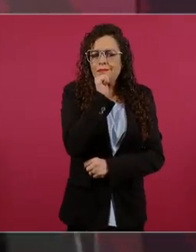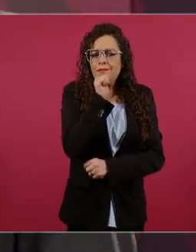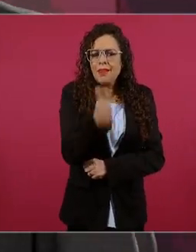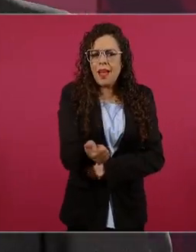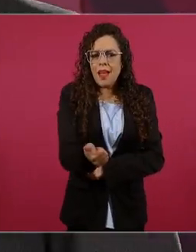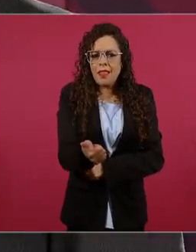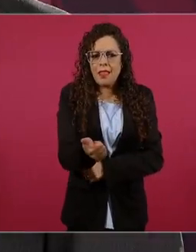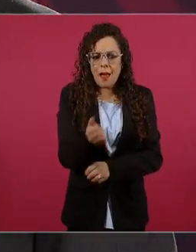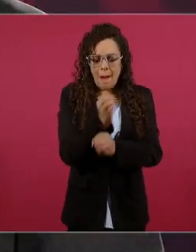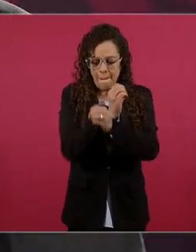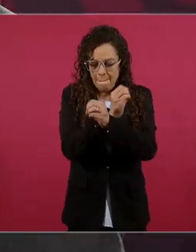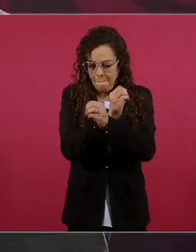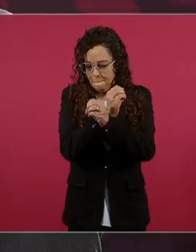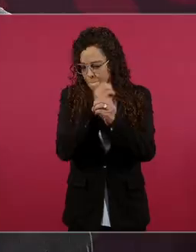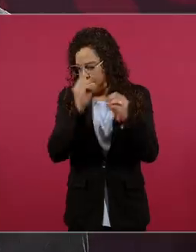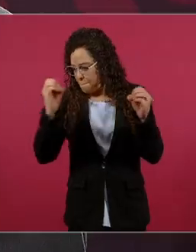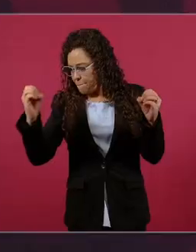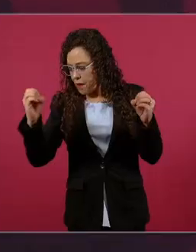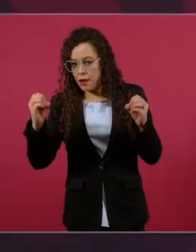Por eso hace falta la reforma,